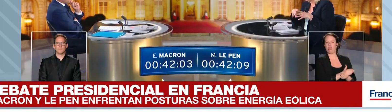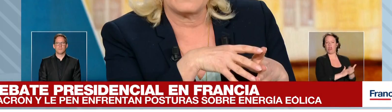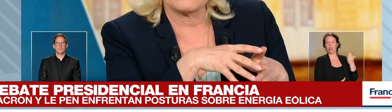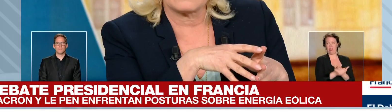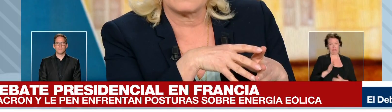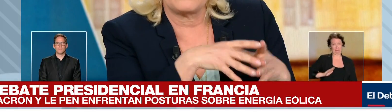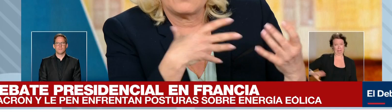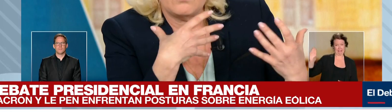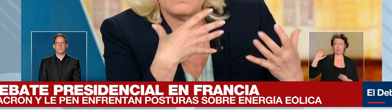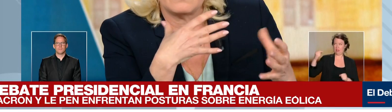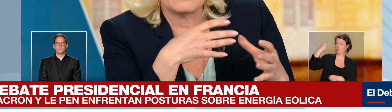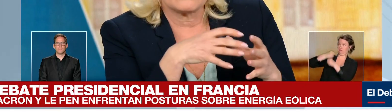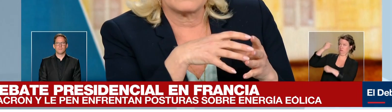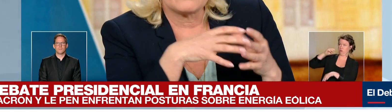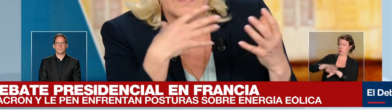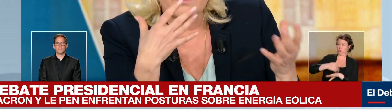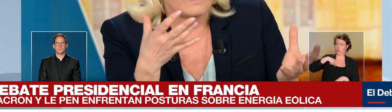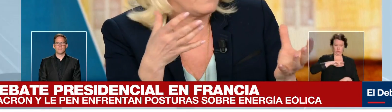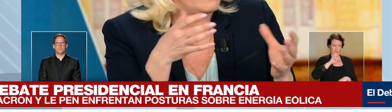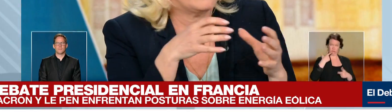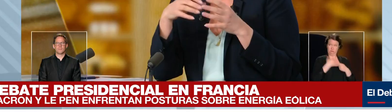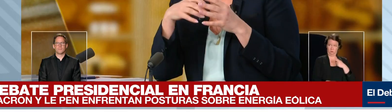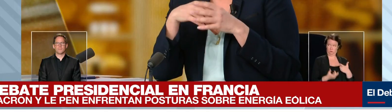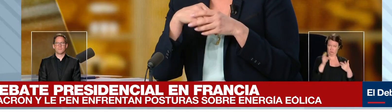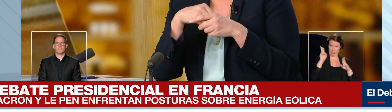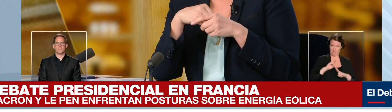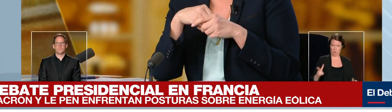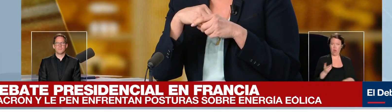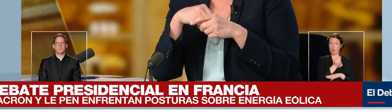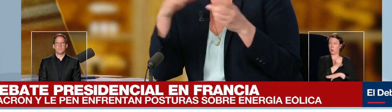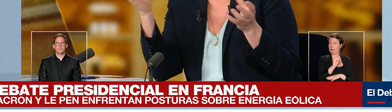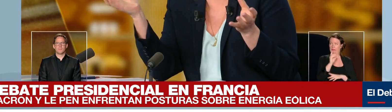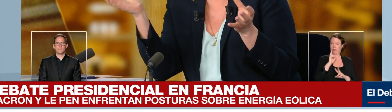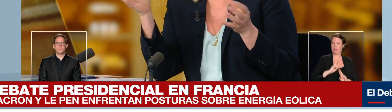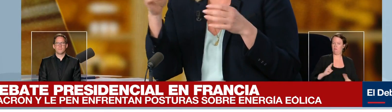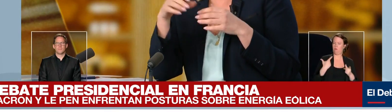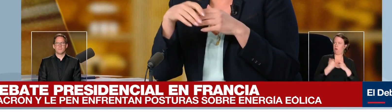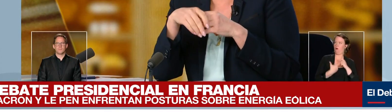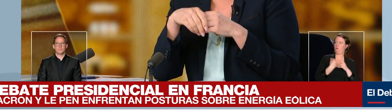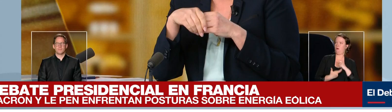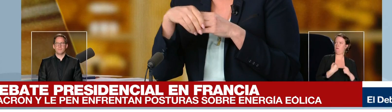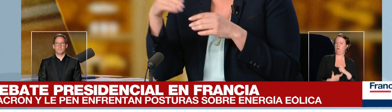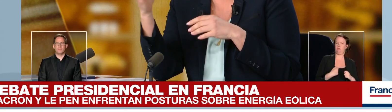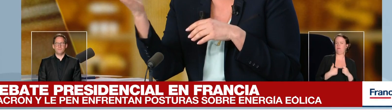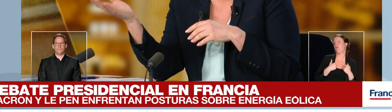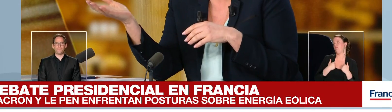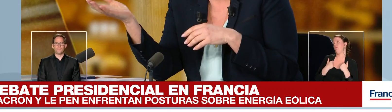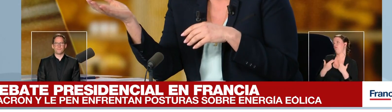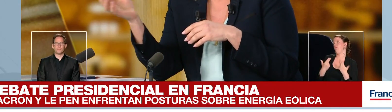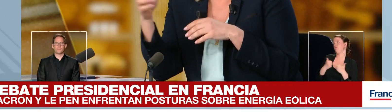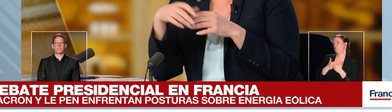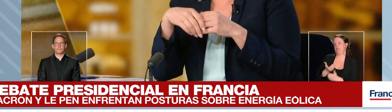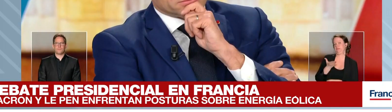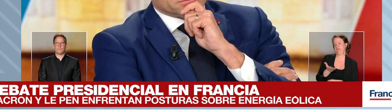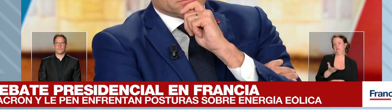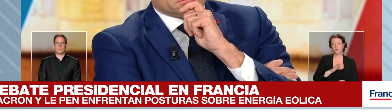a veces impone directivas que son contrarias a nuestros intereses vitales y a nuestra seguridad, incluso a nuestros intereses